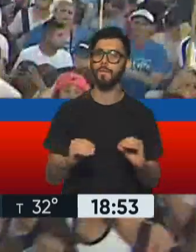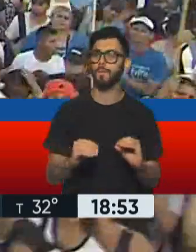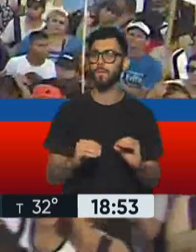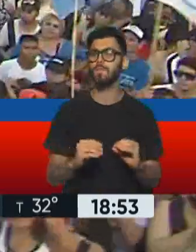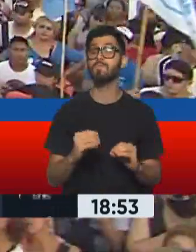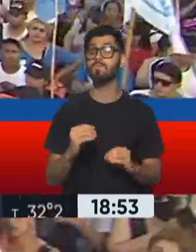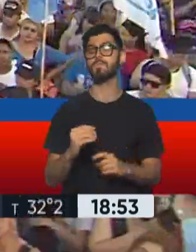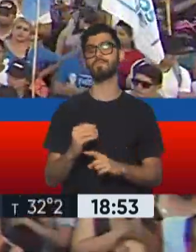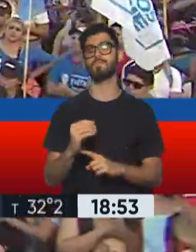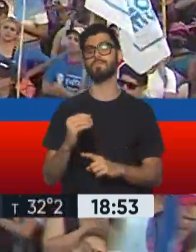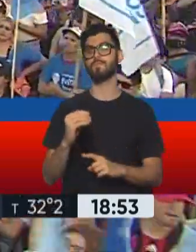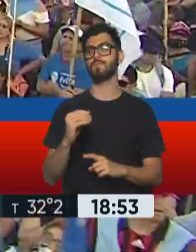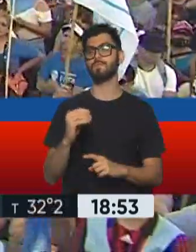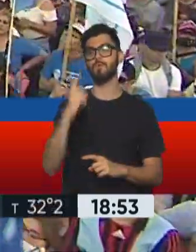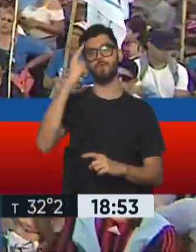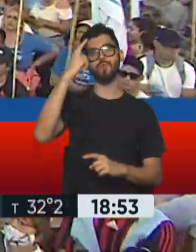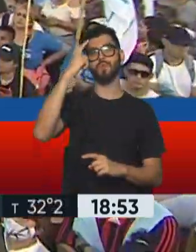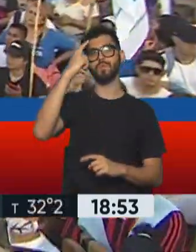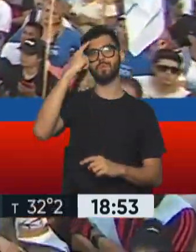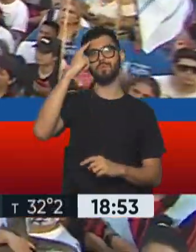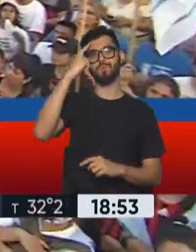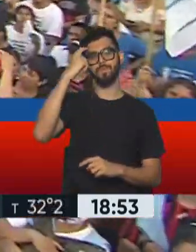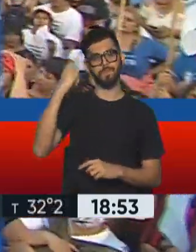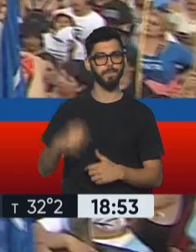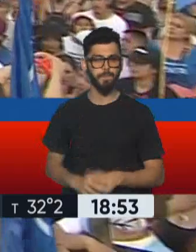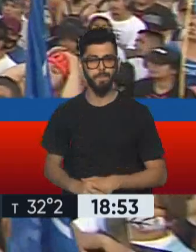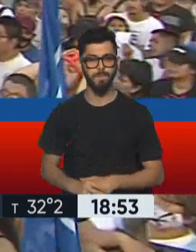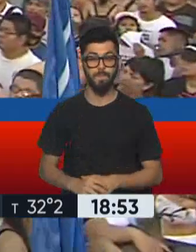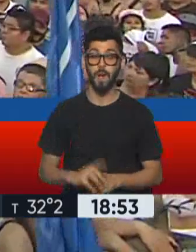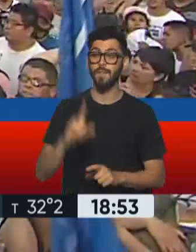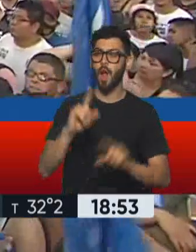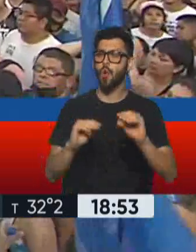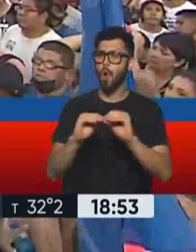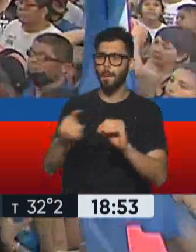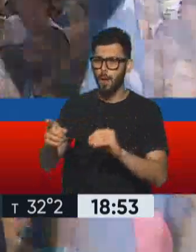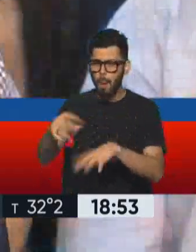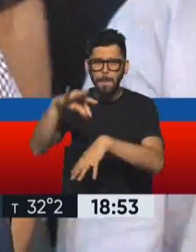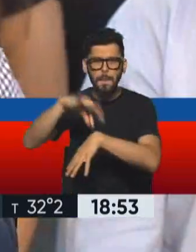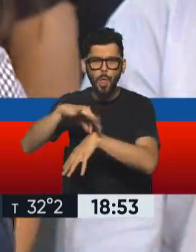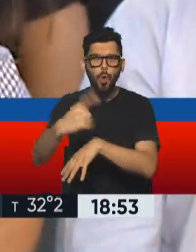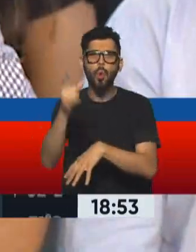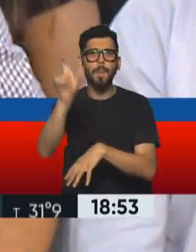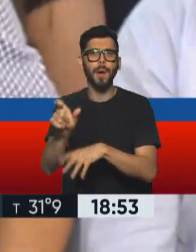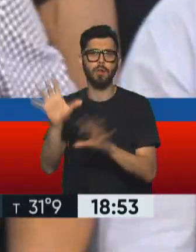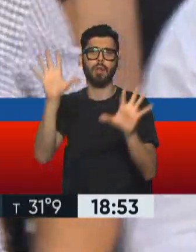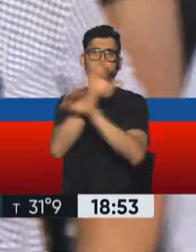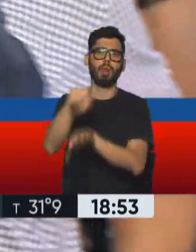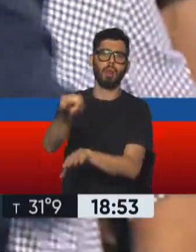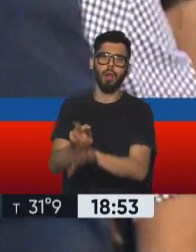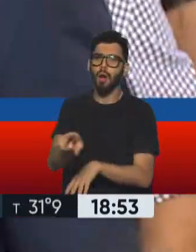enorme aprendizaje. A ver, acá unos compañeros están pidiendo un médico, alguien que se ha desmayado. A